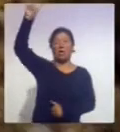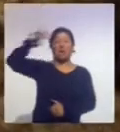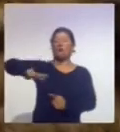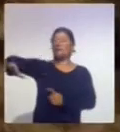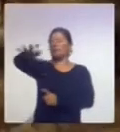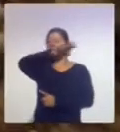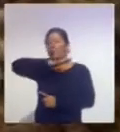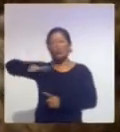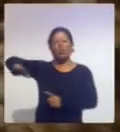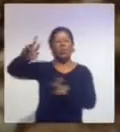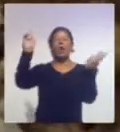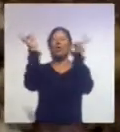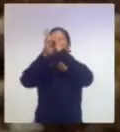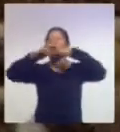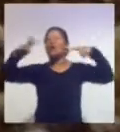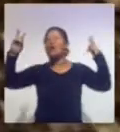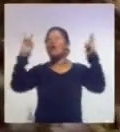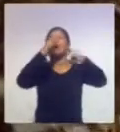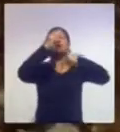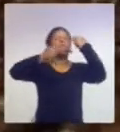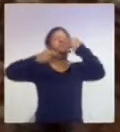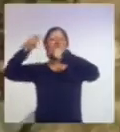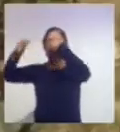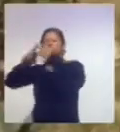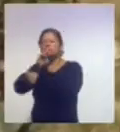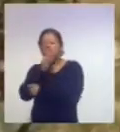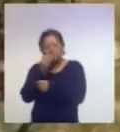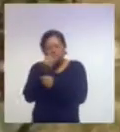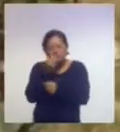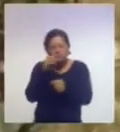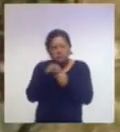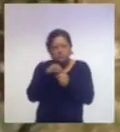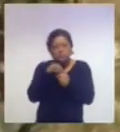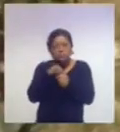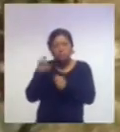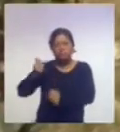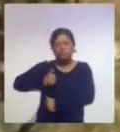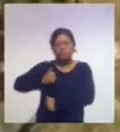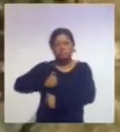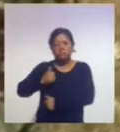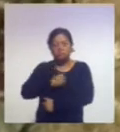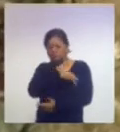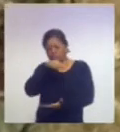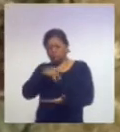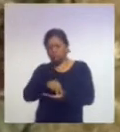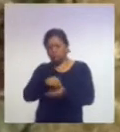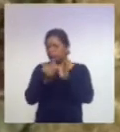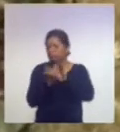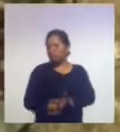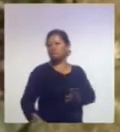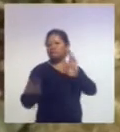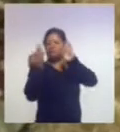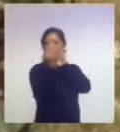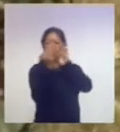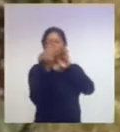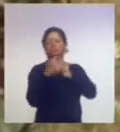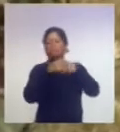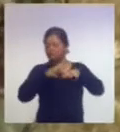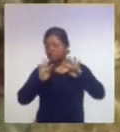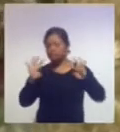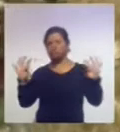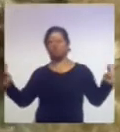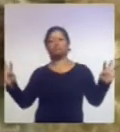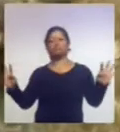la neblina y el silencio, una tropa de soldados colombianos se enfrenta en el páramo del Parque Nacional Chingaza a un enemigo